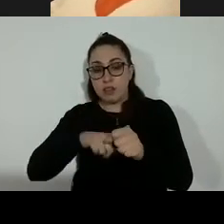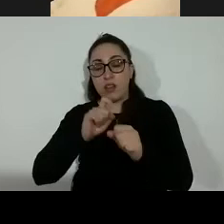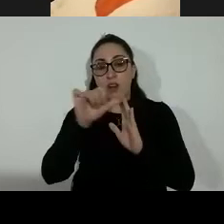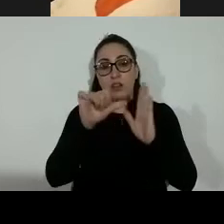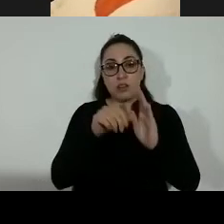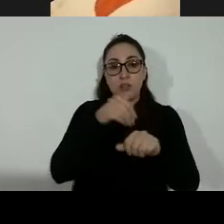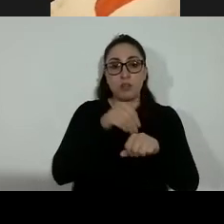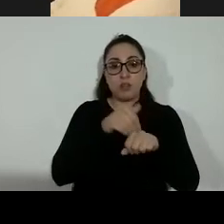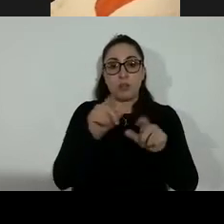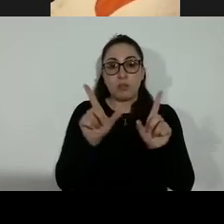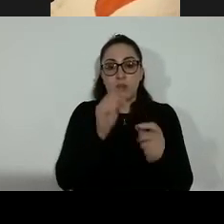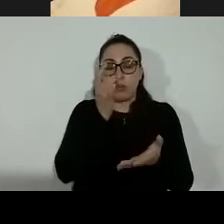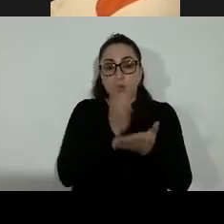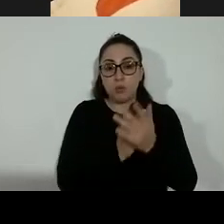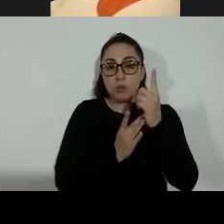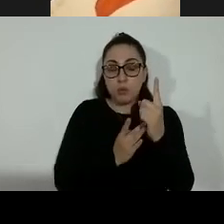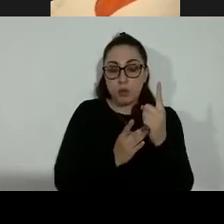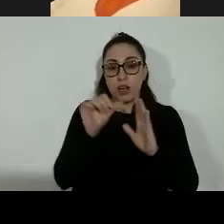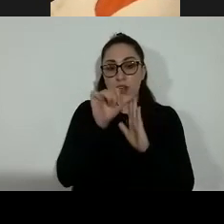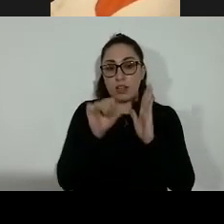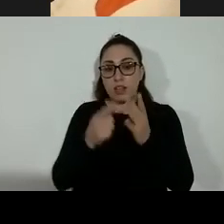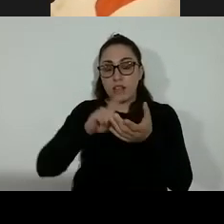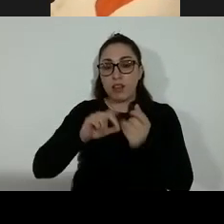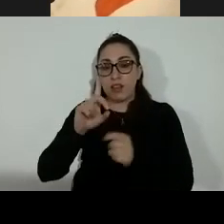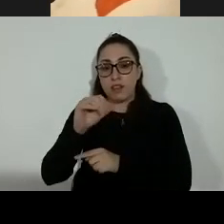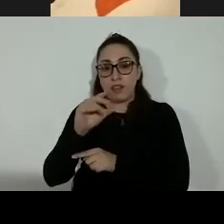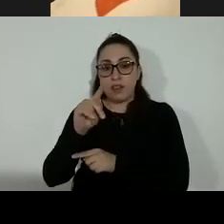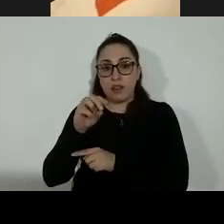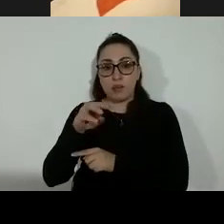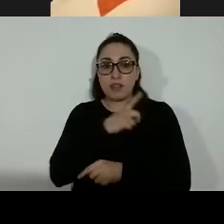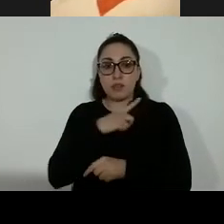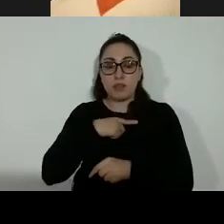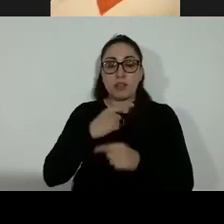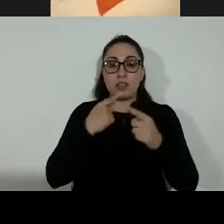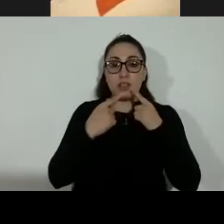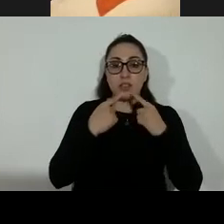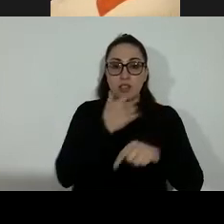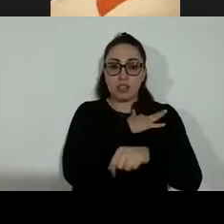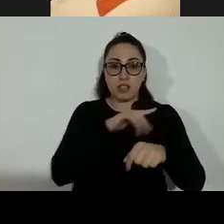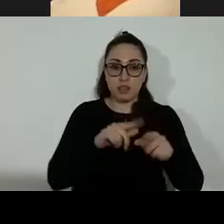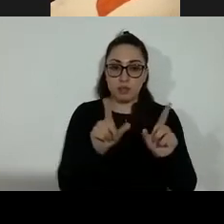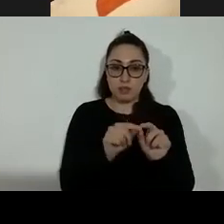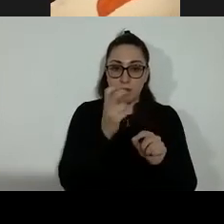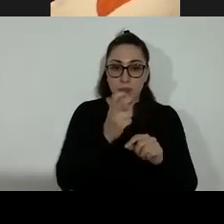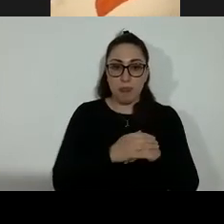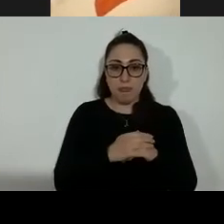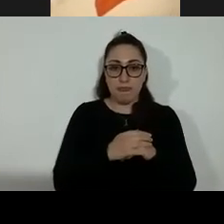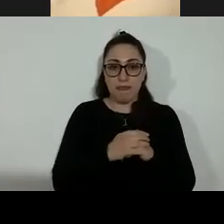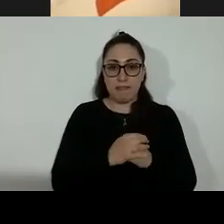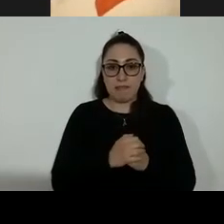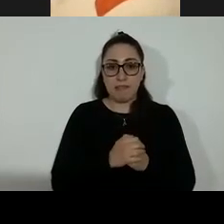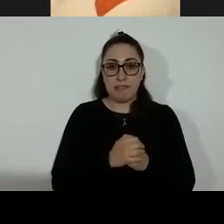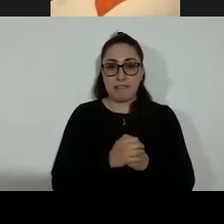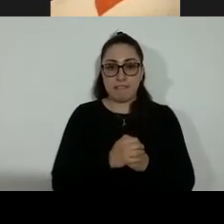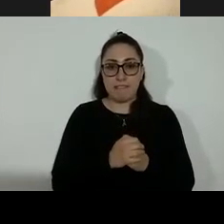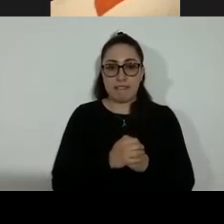conste solo de un artículo, será discutido en lo general. Es decir, en lo particular